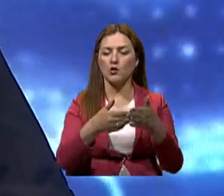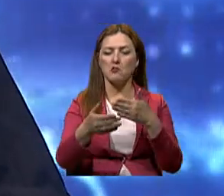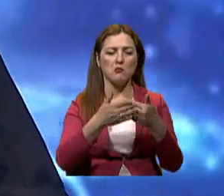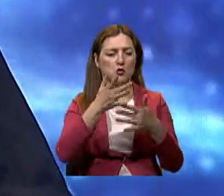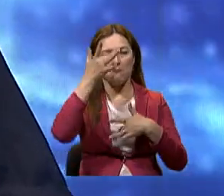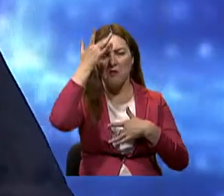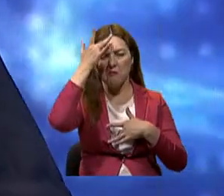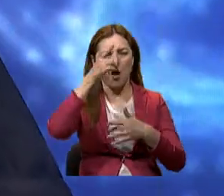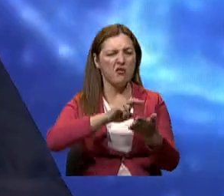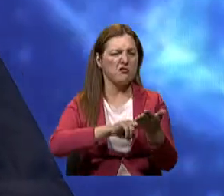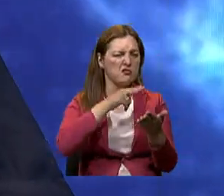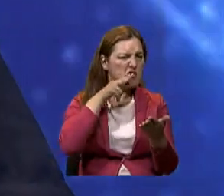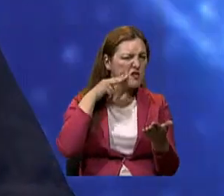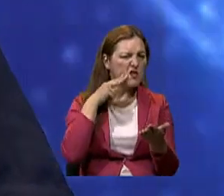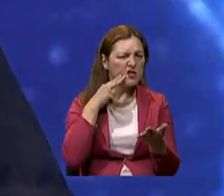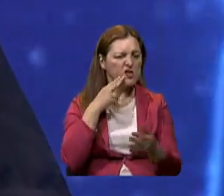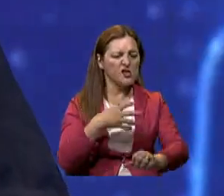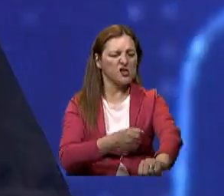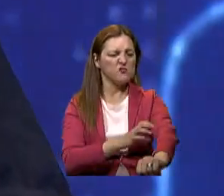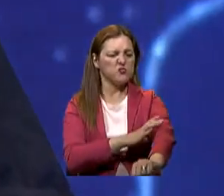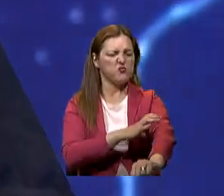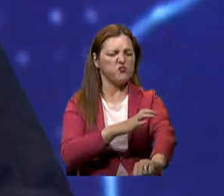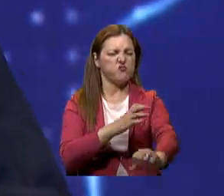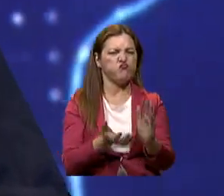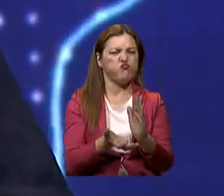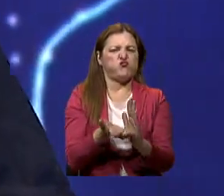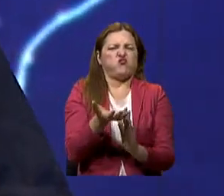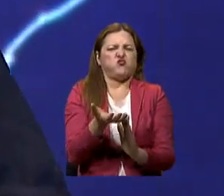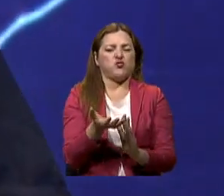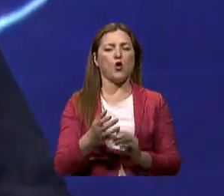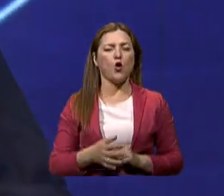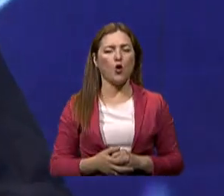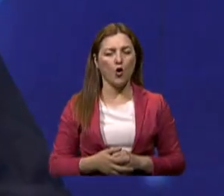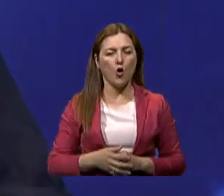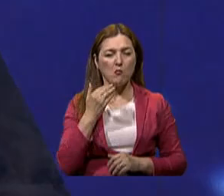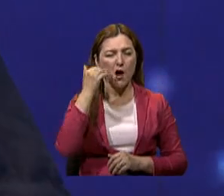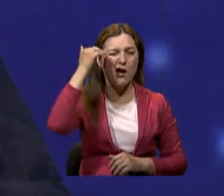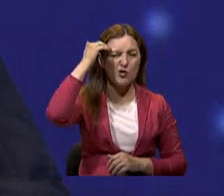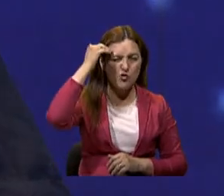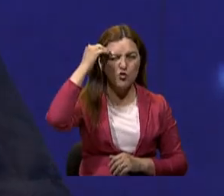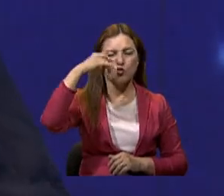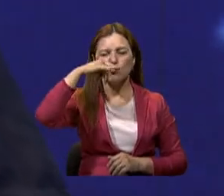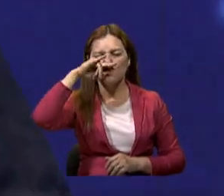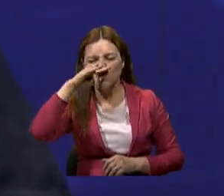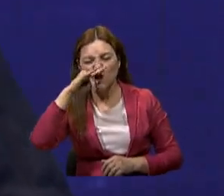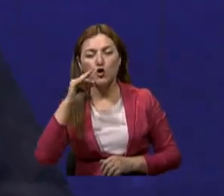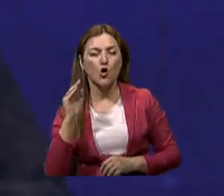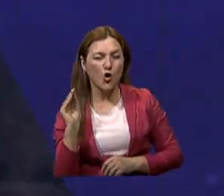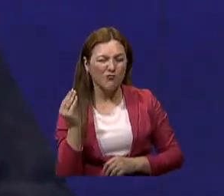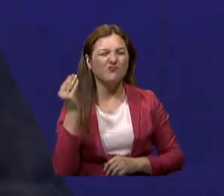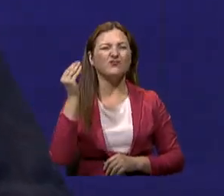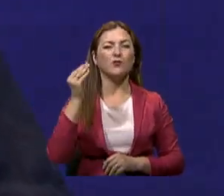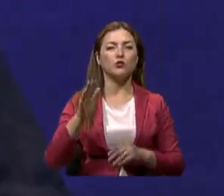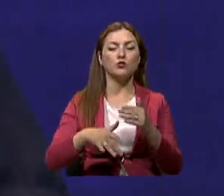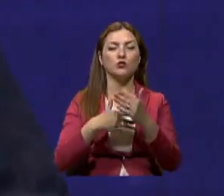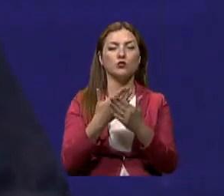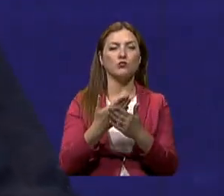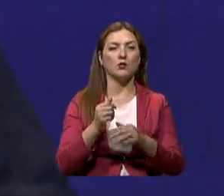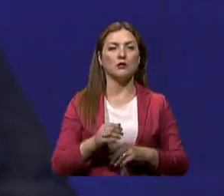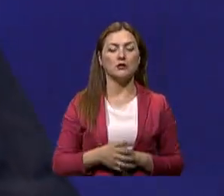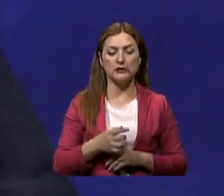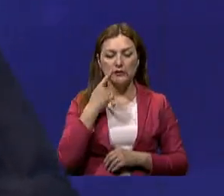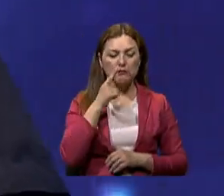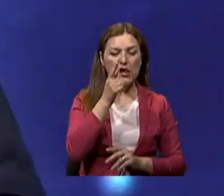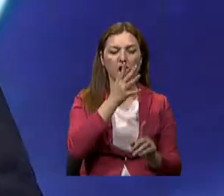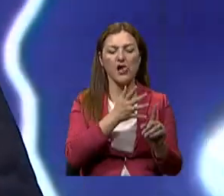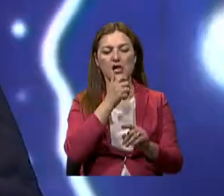enfermedad, sea diabético, hipertenso, un adulto mayor, un paciente joven, un niño, un paciente pediátrico, lo que hace principalmente el diabético es valorar